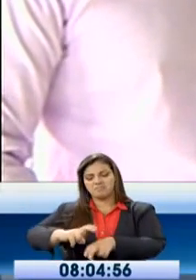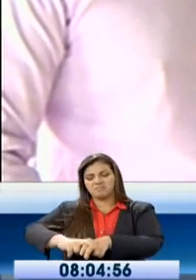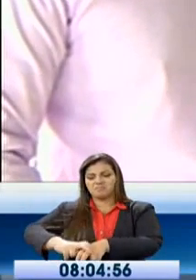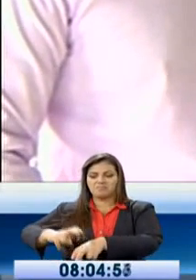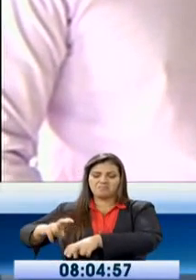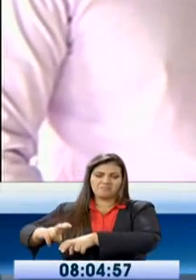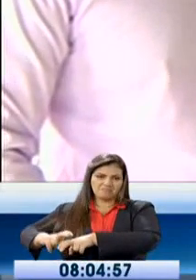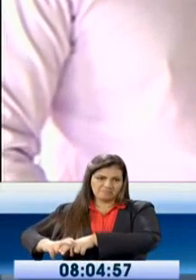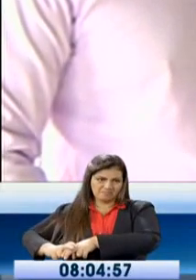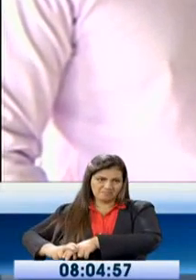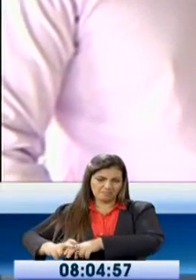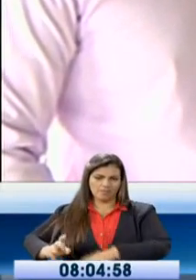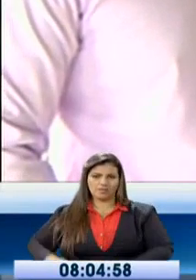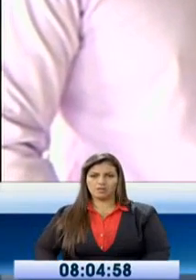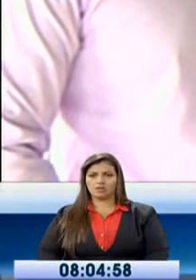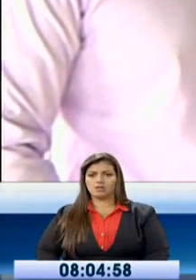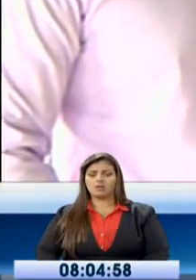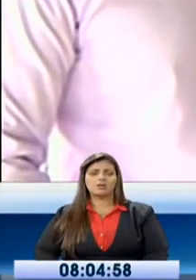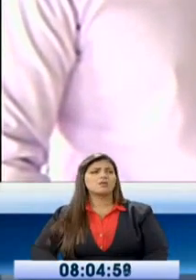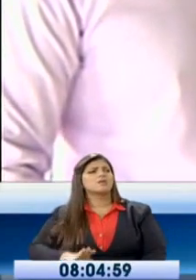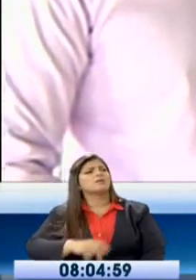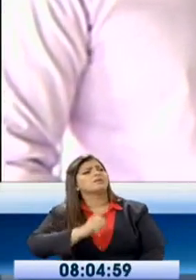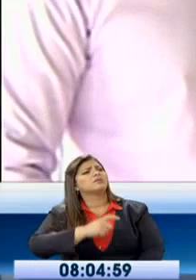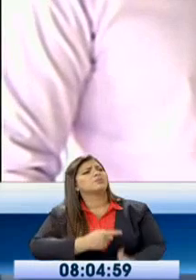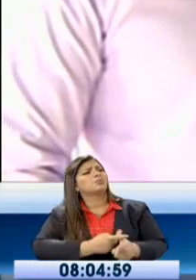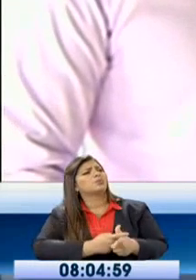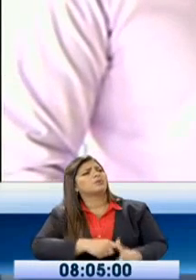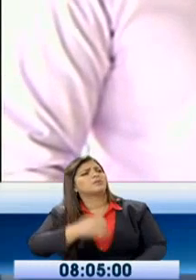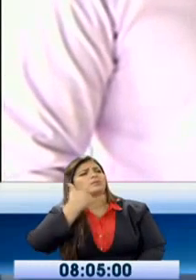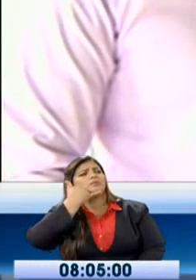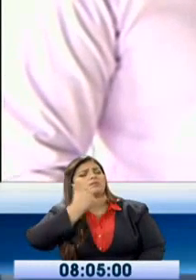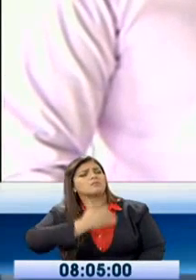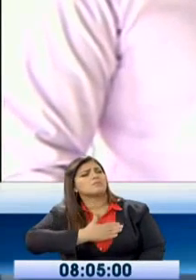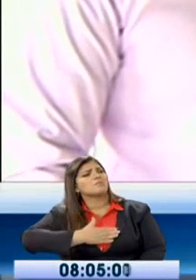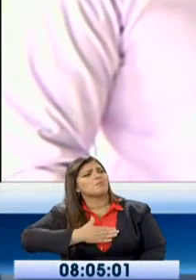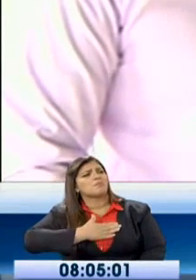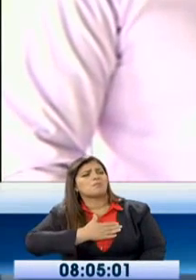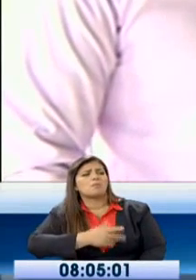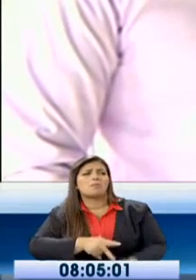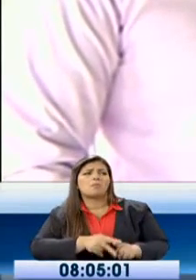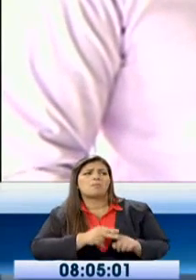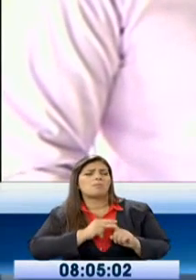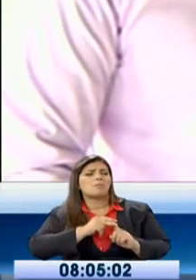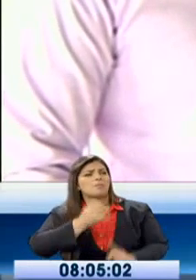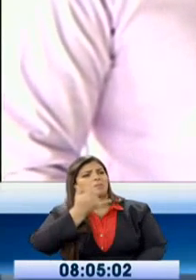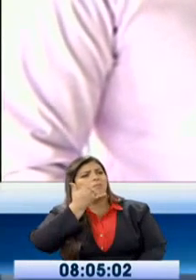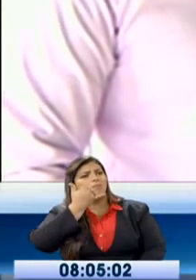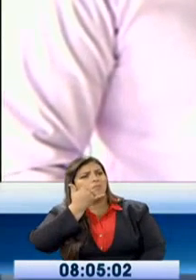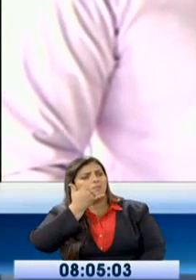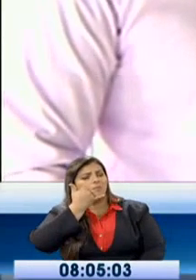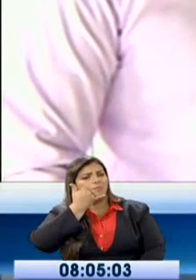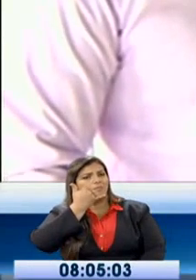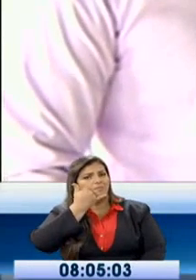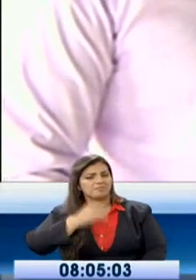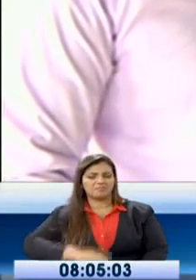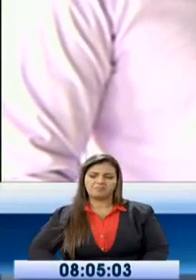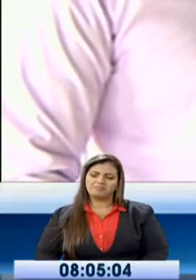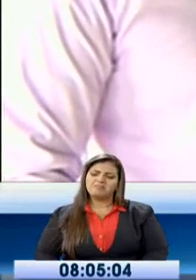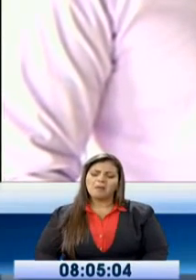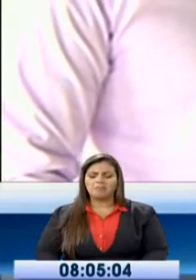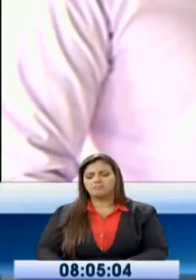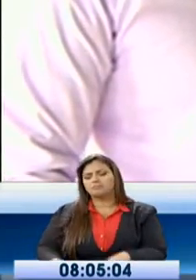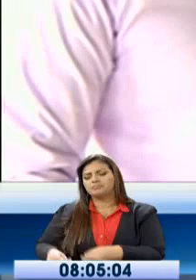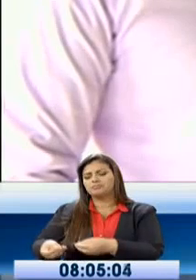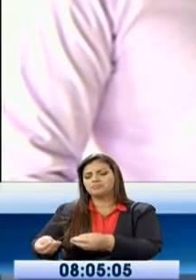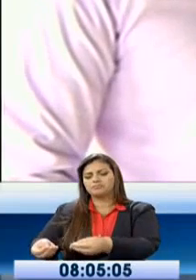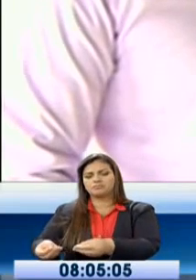tenían que llamar una llamada urgente, entonces mi nieto se quedó y la bicicleta quedó aquí y sacaron los celulares. Y se pusieron pues